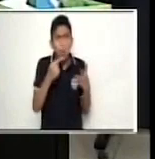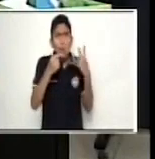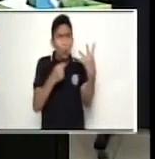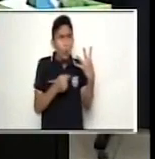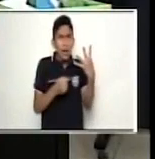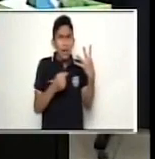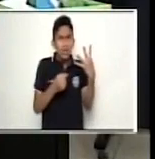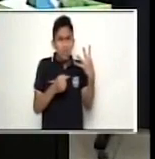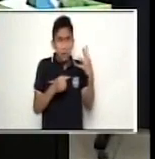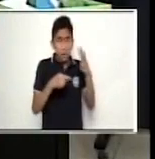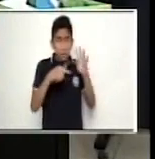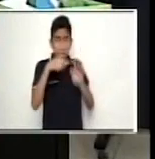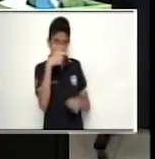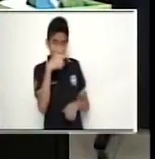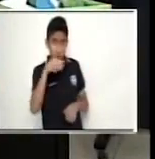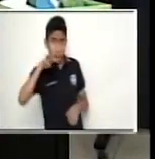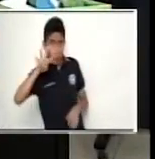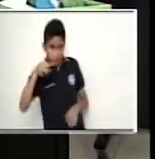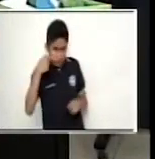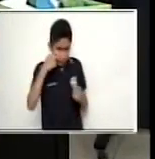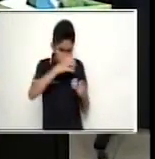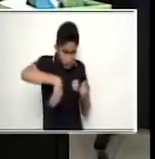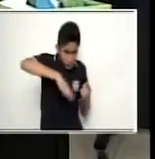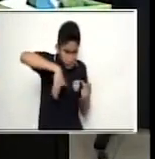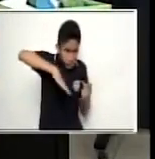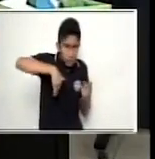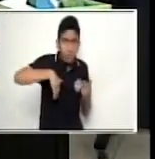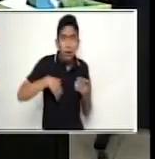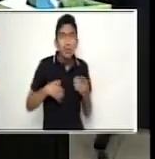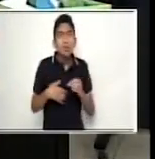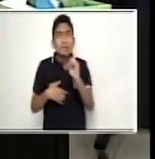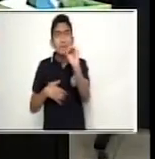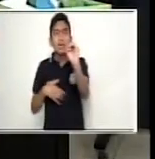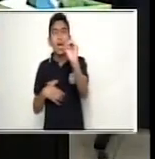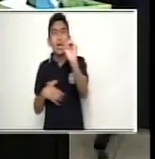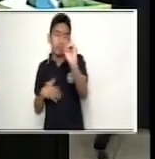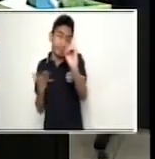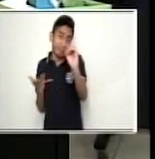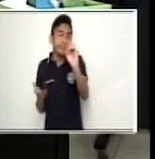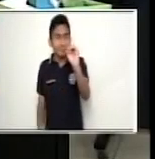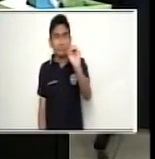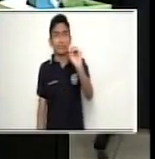4, le vas a quitar los 4, nos queda 0.